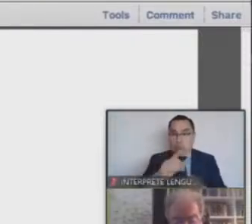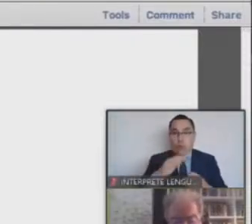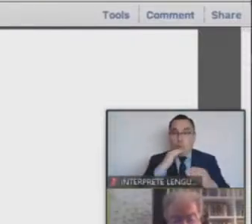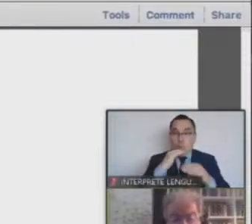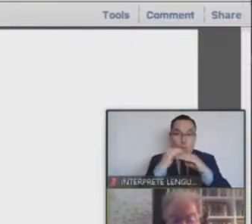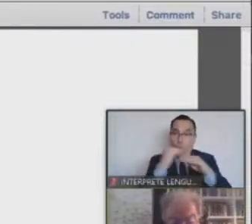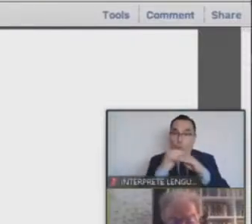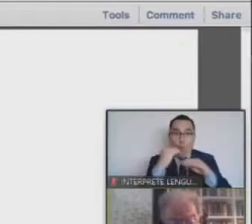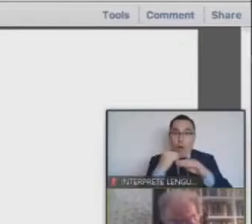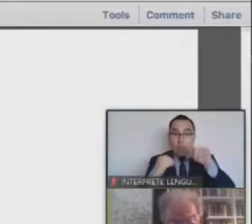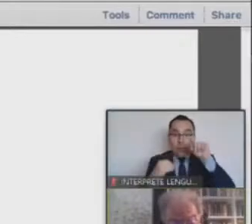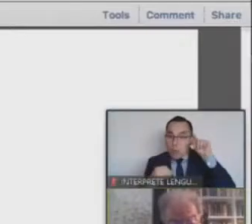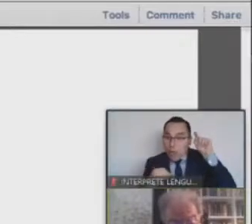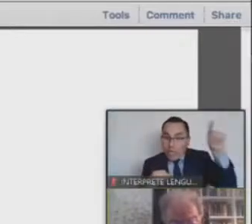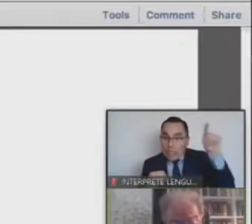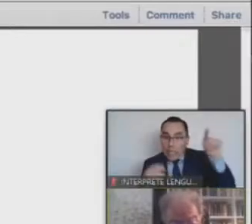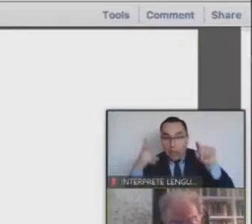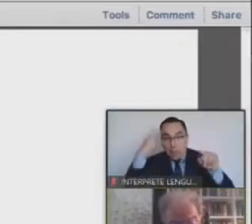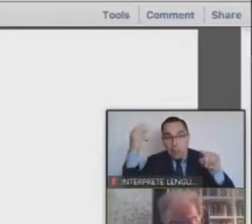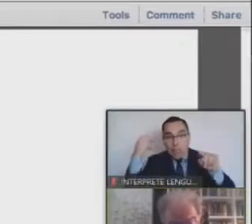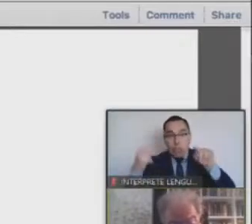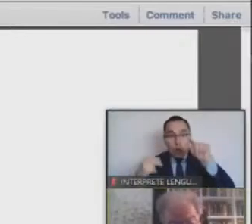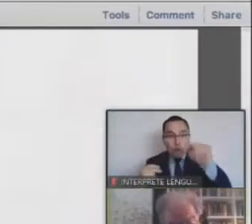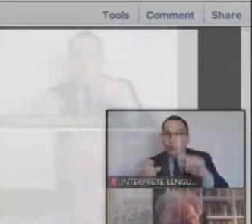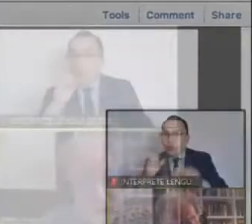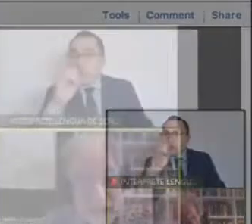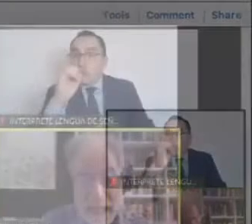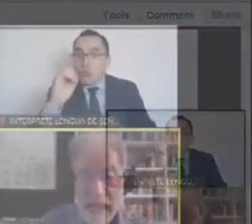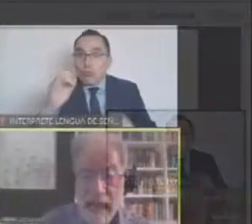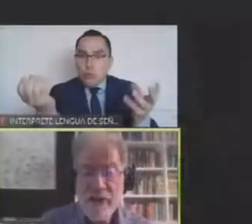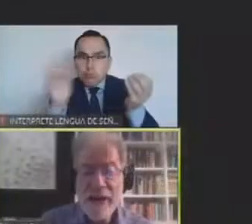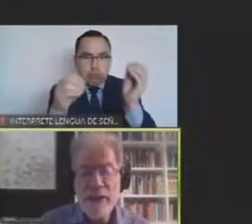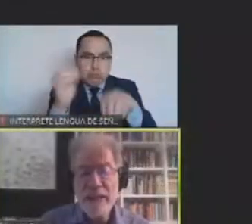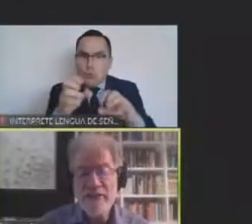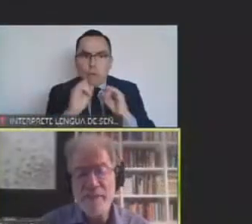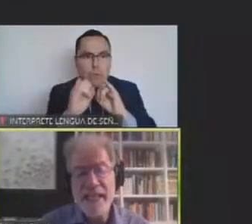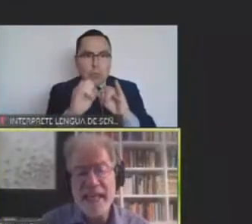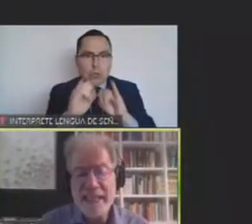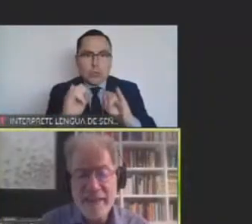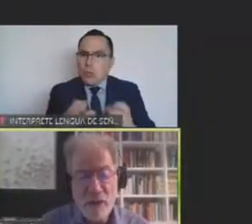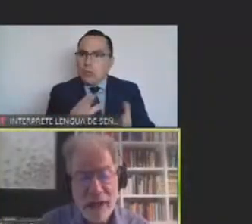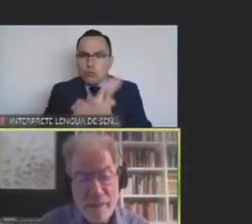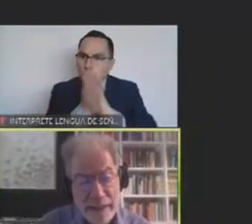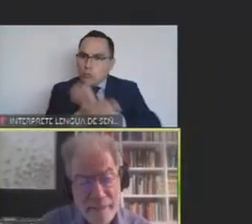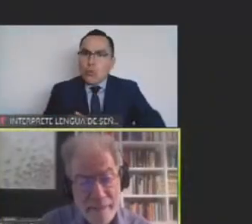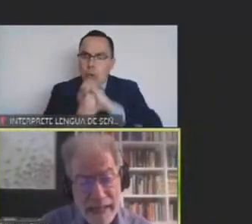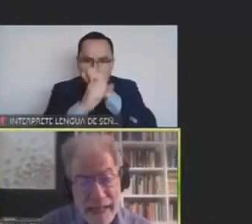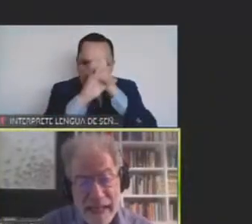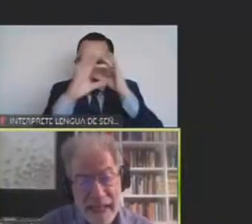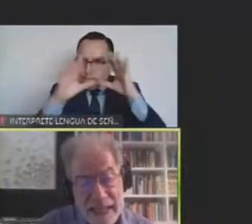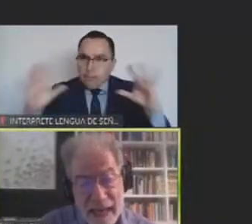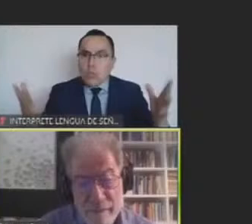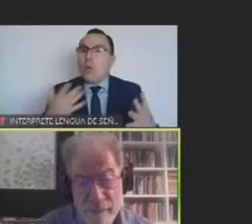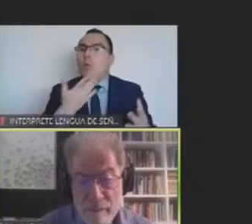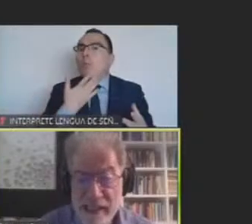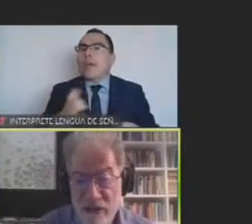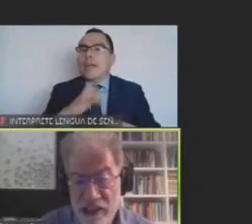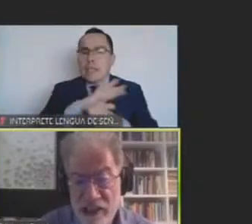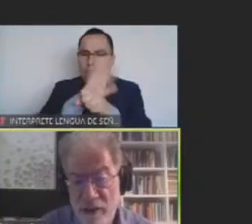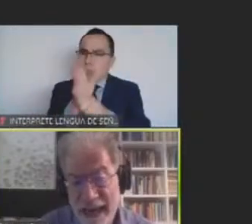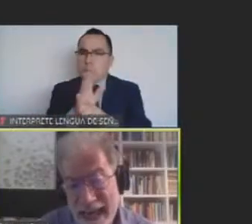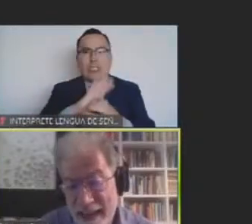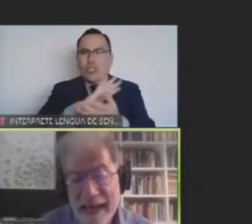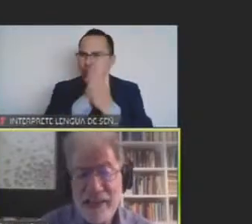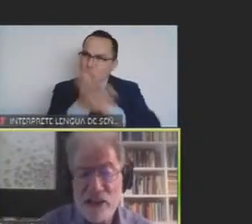debajo de Chile, en el caso de México sí está toda esa información. ¿Okay? Hay una política de transparencia activa con la pandemia, se entrega